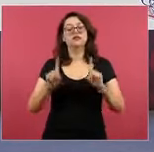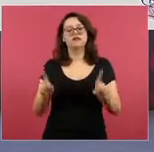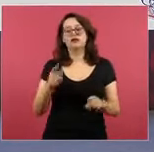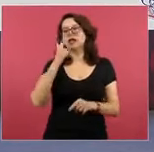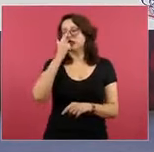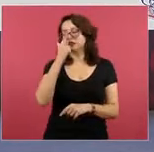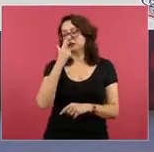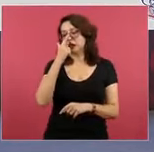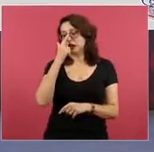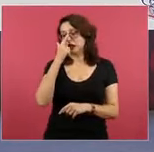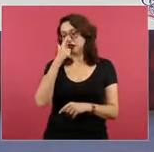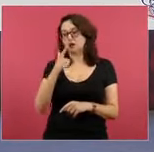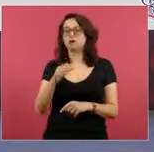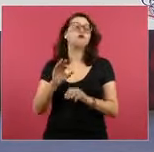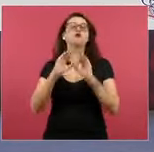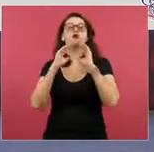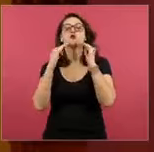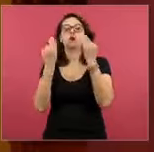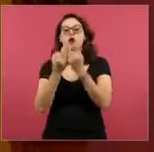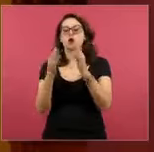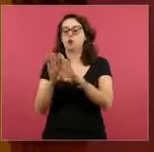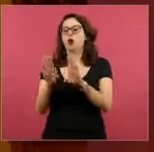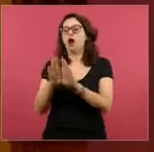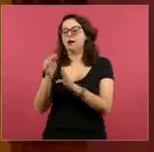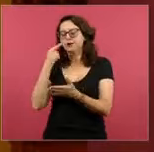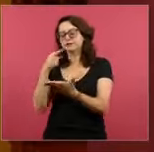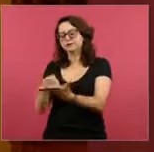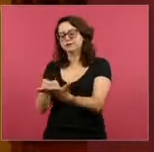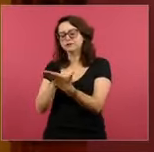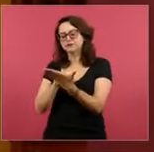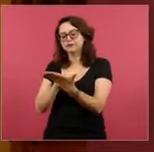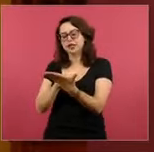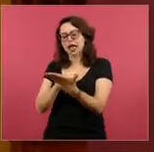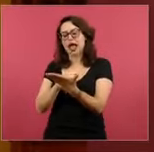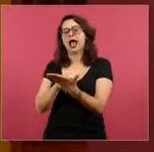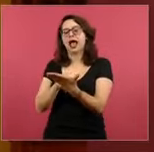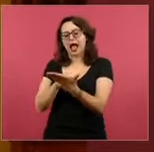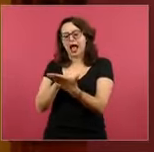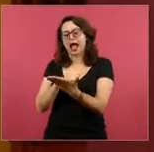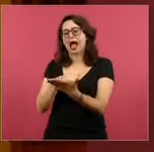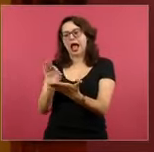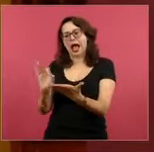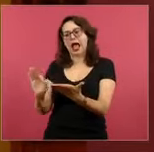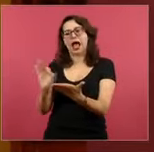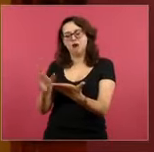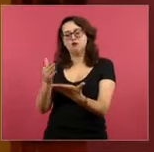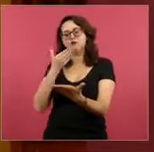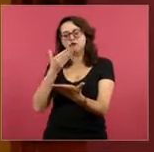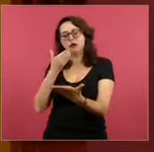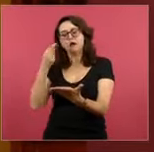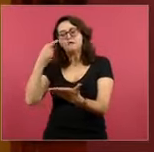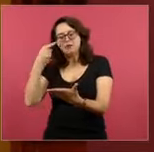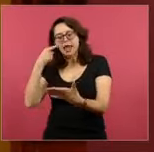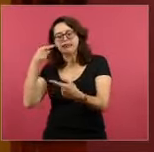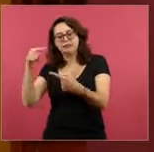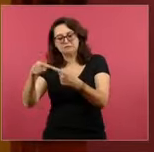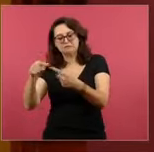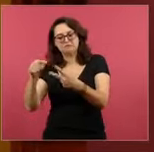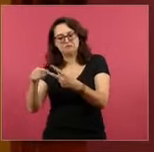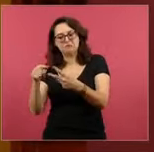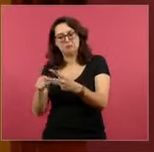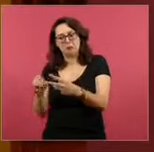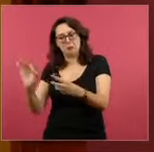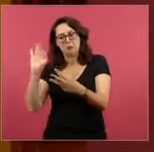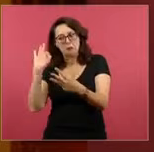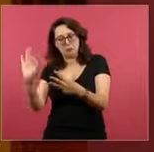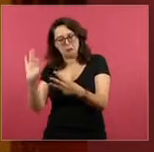que avanzaste y me parece que puedes mejorar. Si un niño le dices o niña, le dices, tú puedes mejorar, está